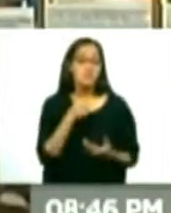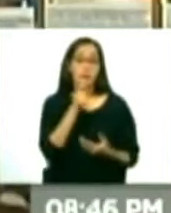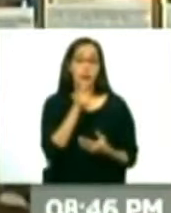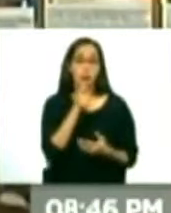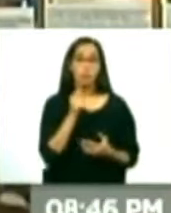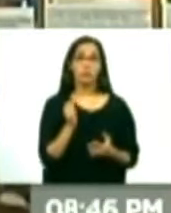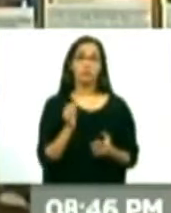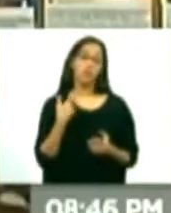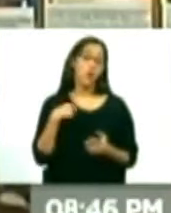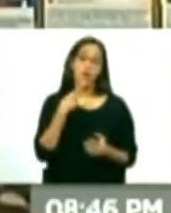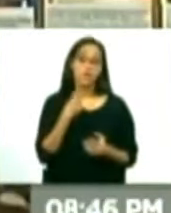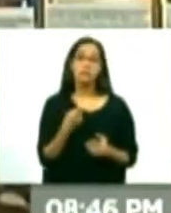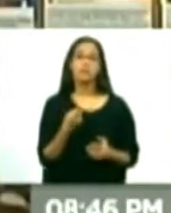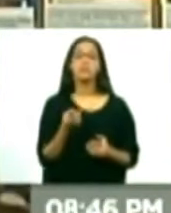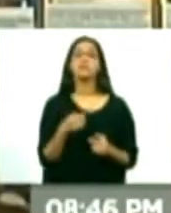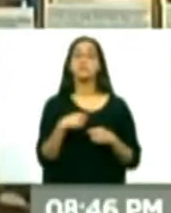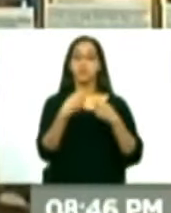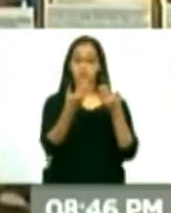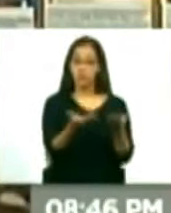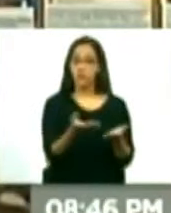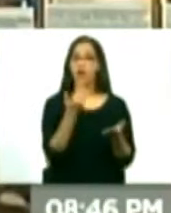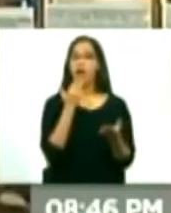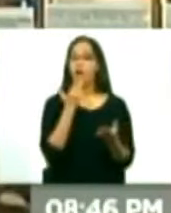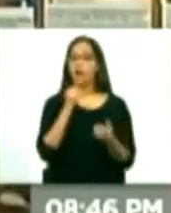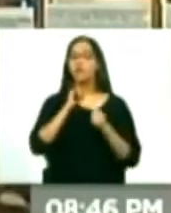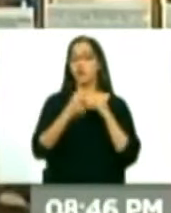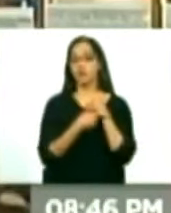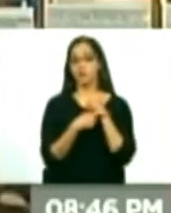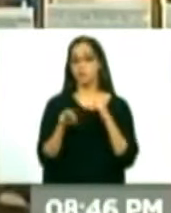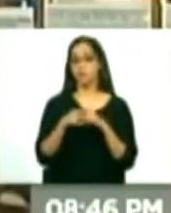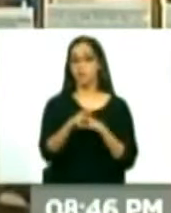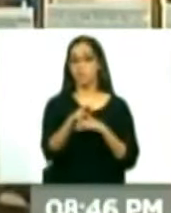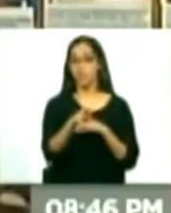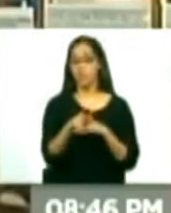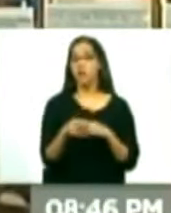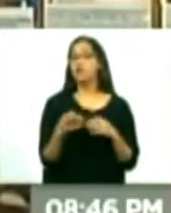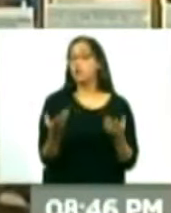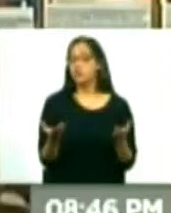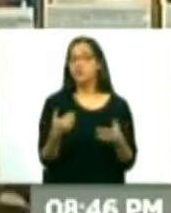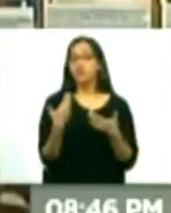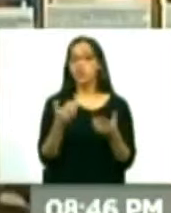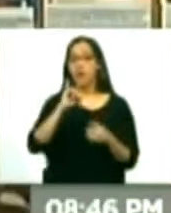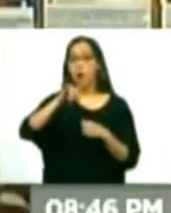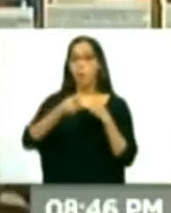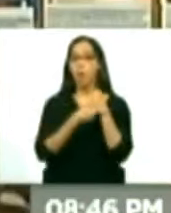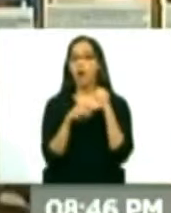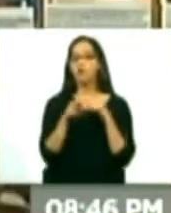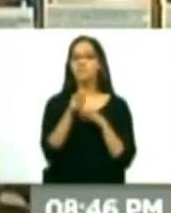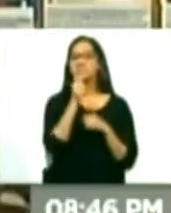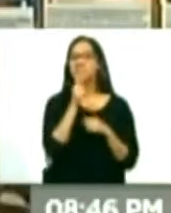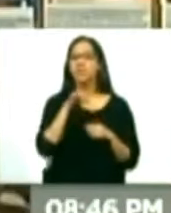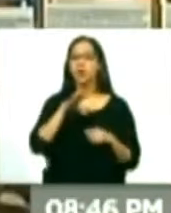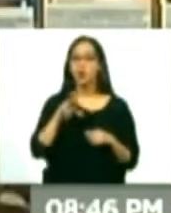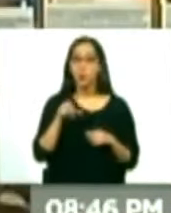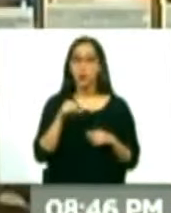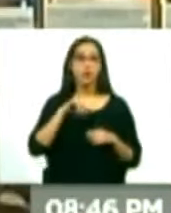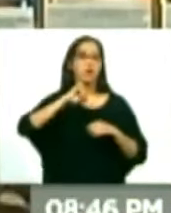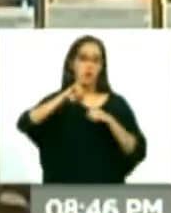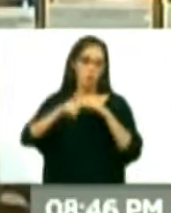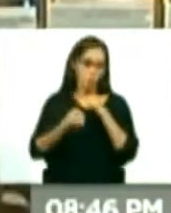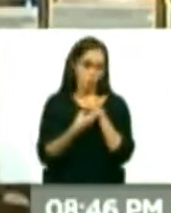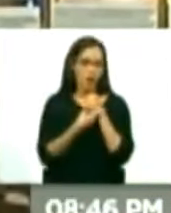tengo que decir que si se lo entregaron a alguien fue Juanito Limaña. Y si se lo entregaron a Juanito Limaña, ¿quién se lo robó? Juanito